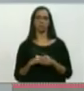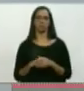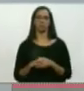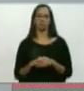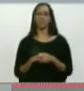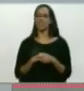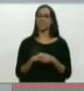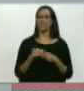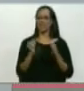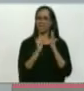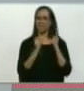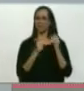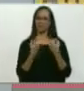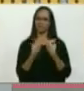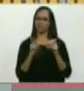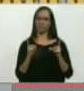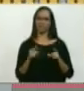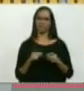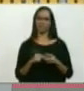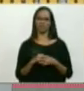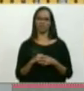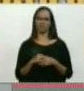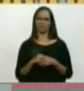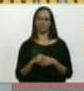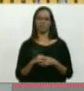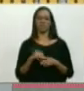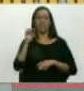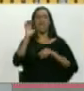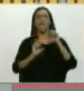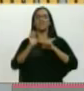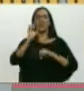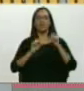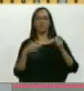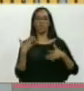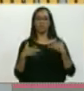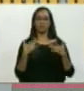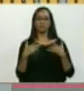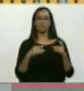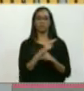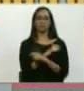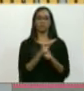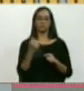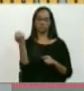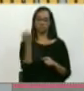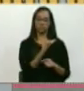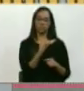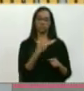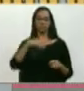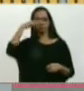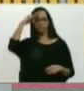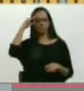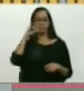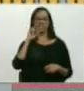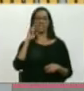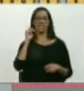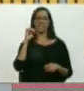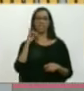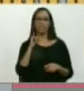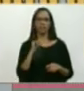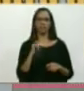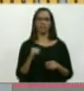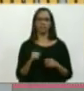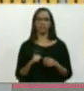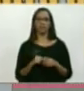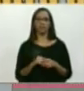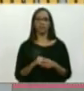fue muy diversa. Se evaluó la acción que terminó con el asesinato del general iraní Soleimani y